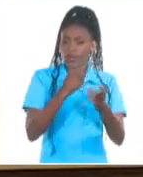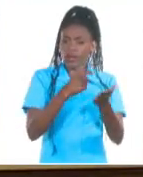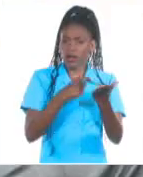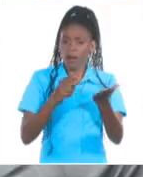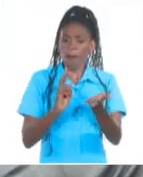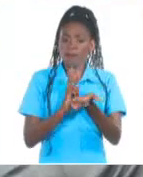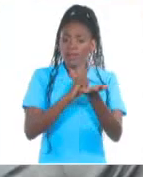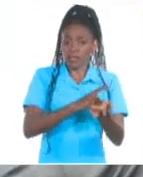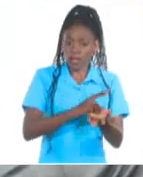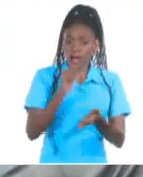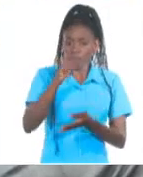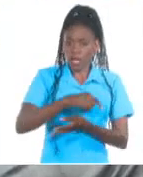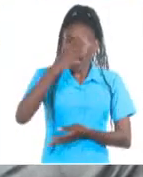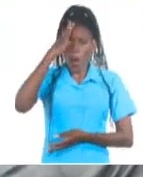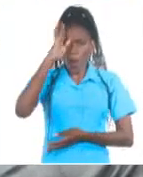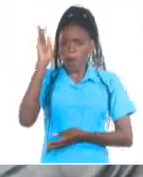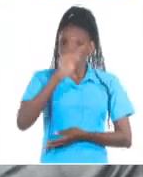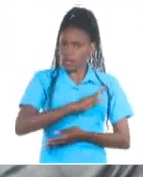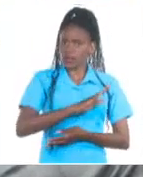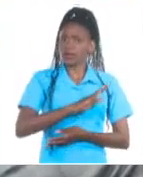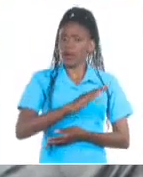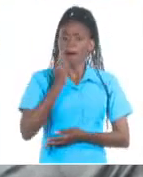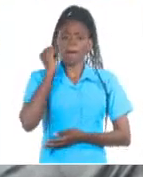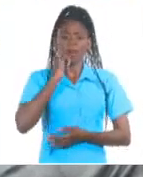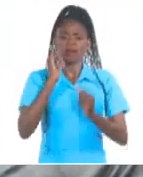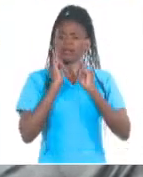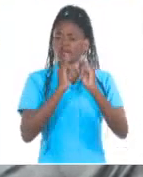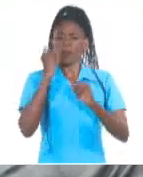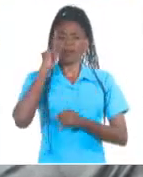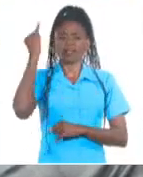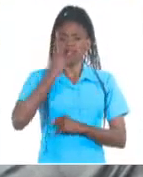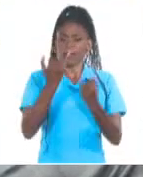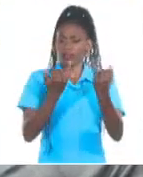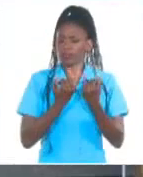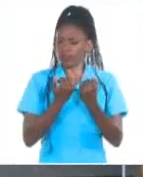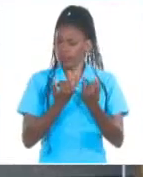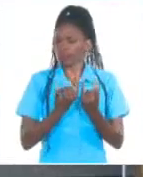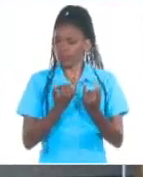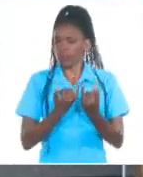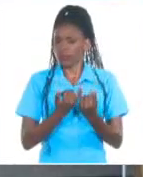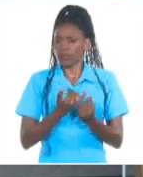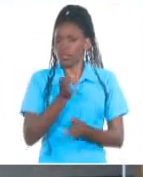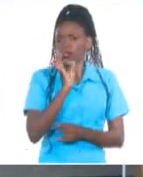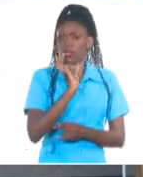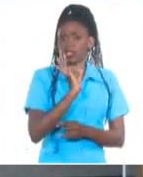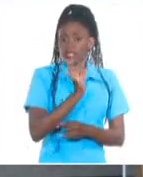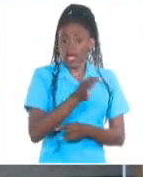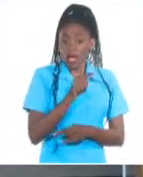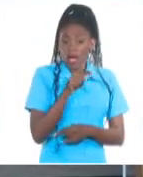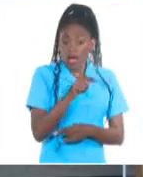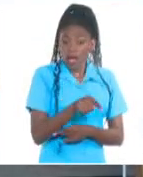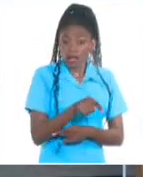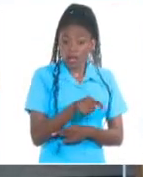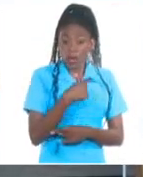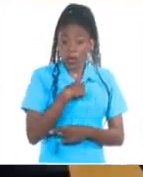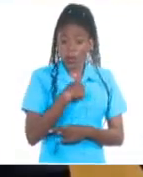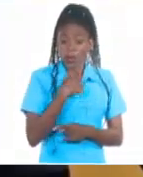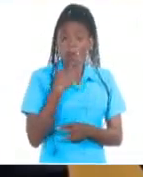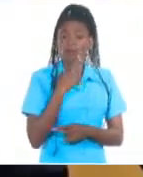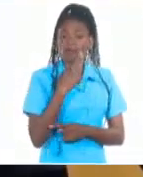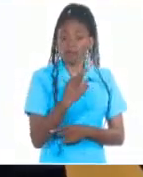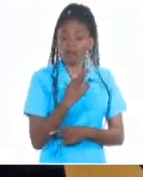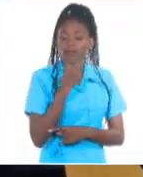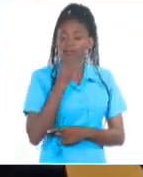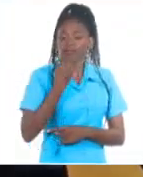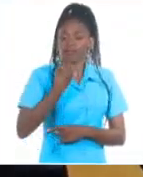visitar la mayor de las Antillas para que tengan más información de primera mano. Les aseguró que sus insatisfacciones tendrán una respuesta